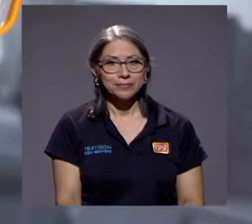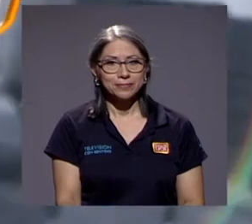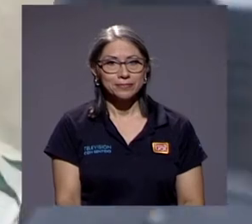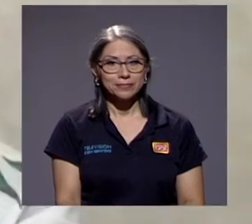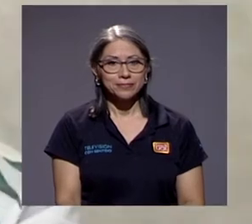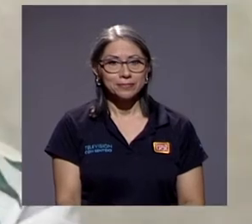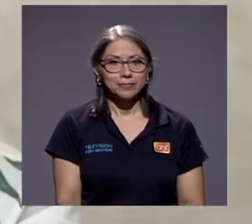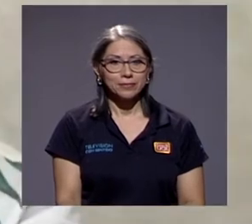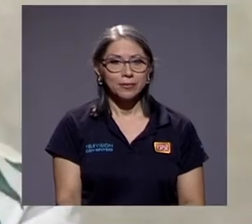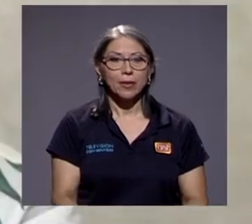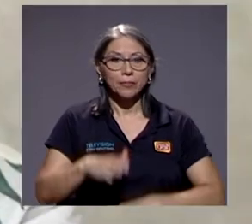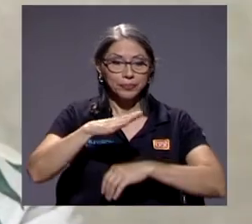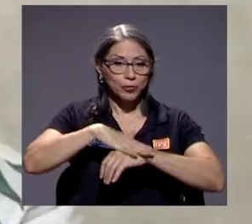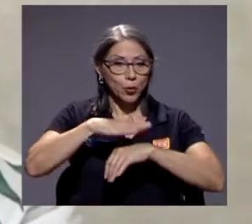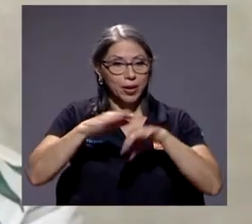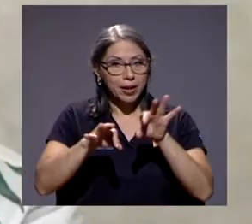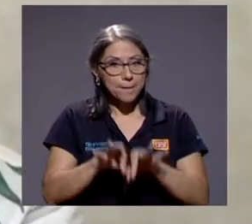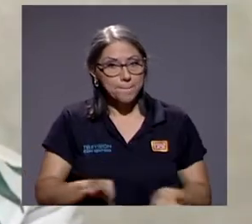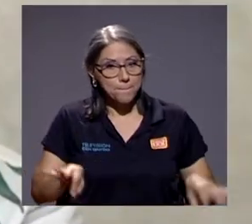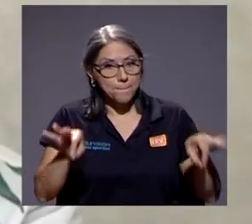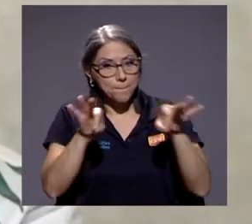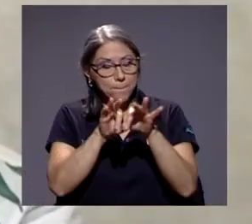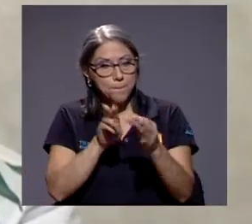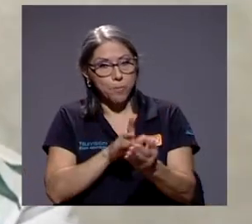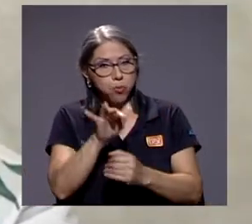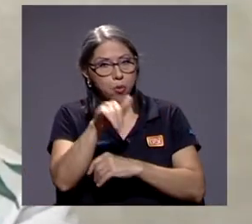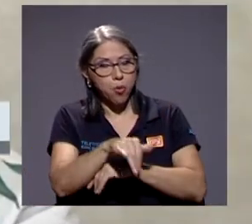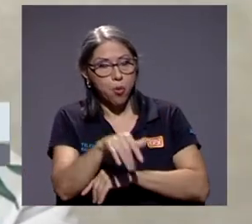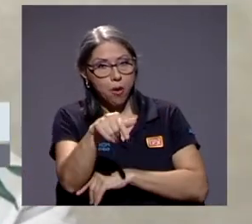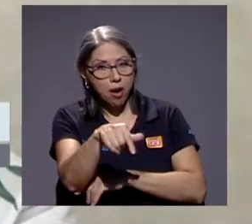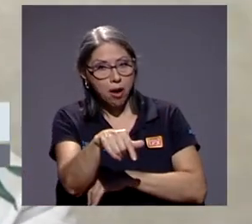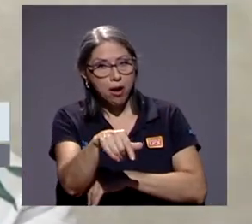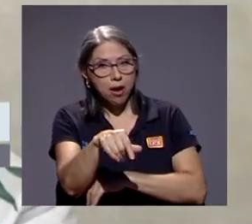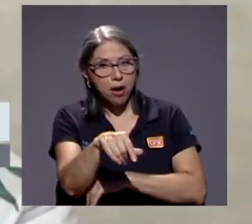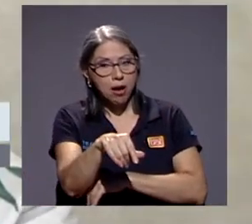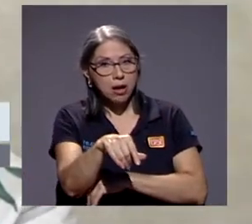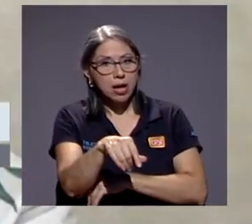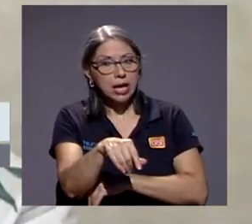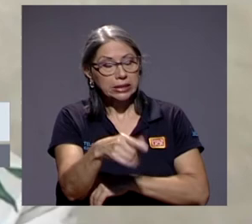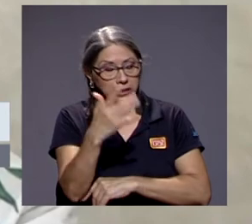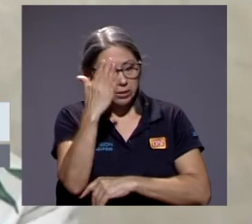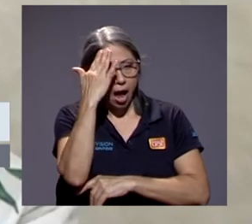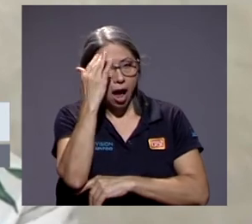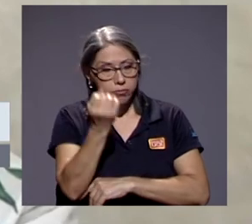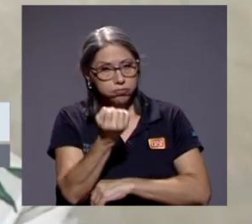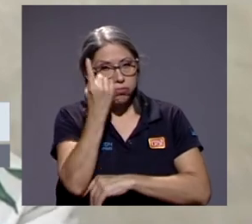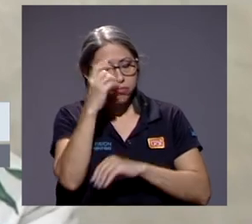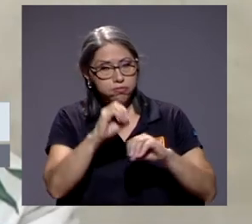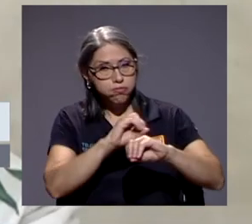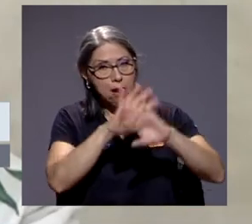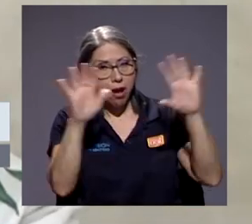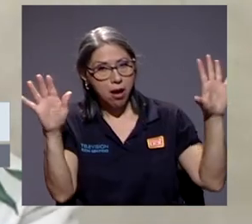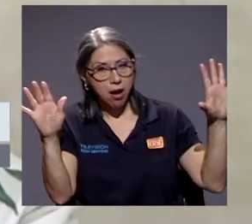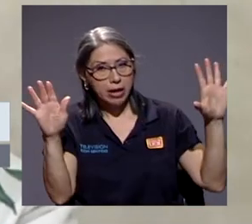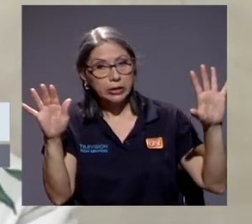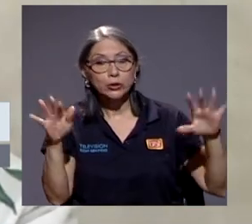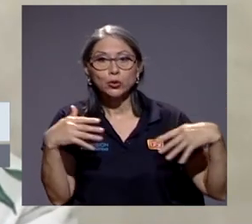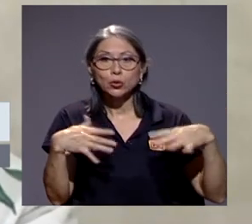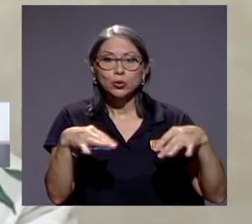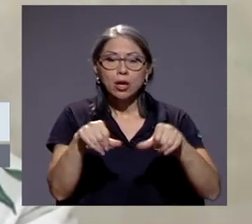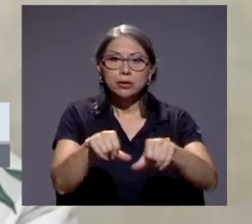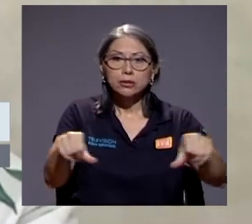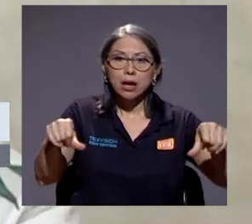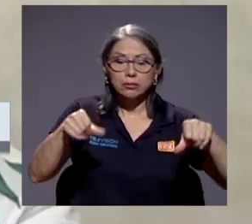con respecto a la importancia de este proyecto creo que es muy claro y evidente que ha sido muy difícil para el sector